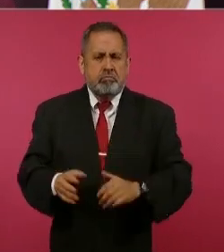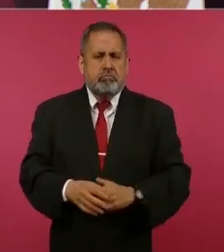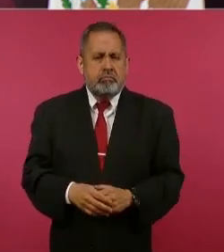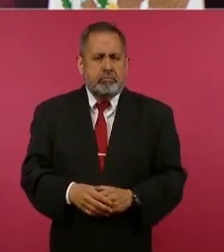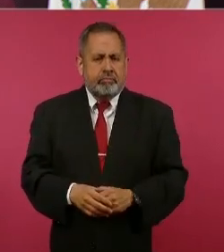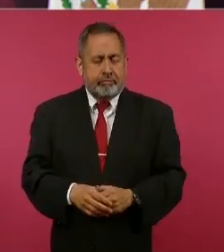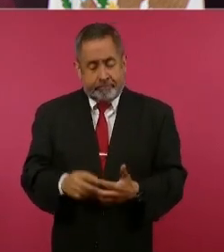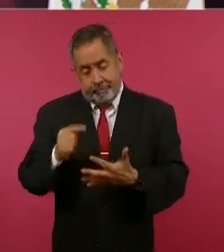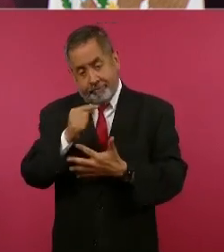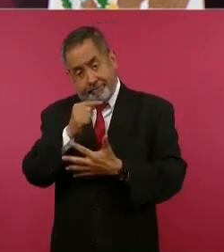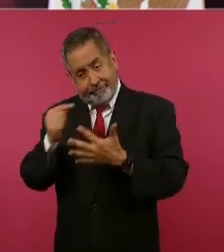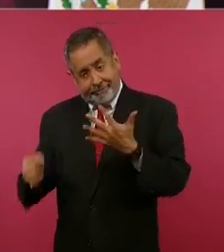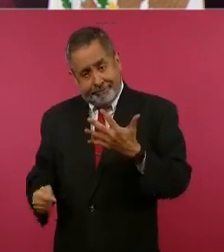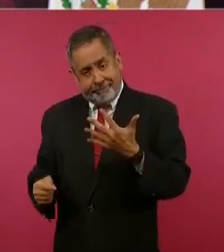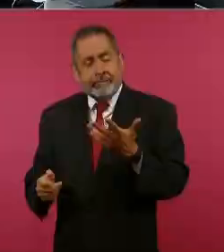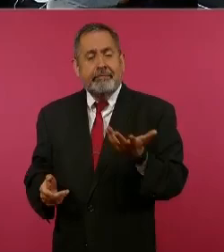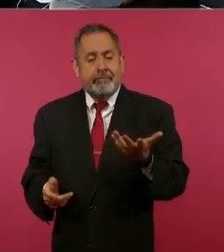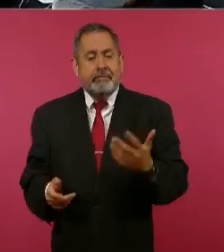Todo eso